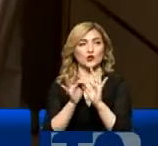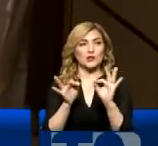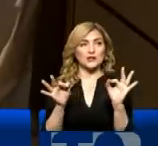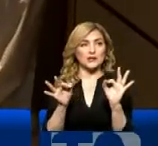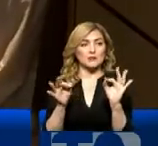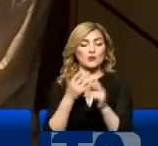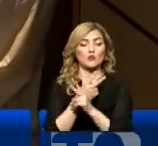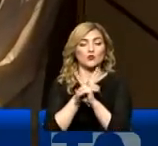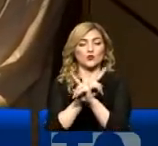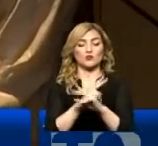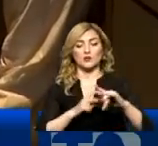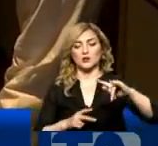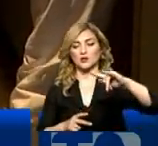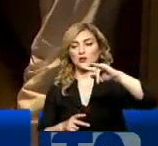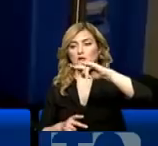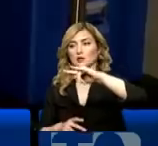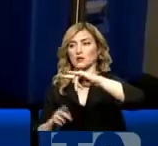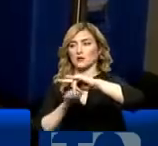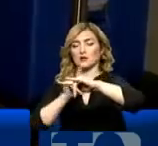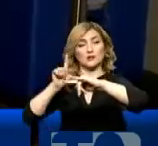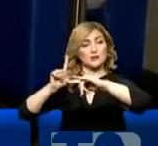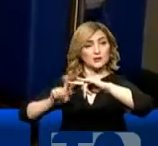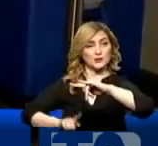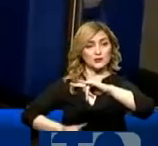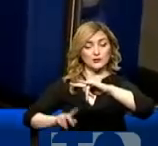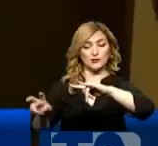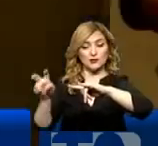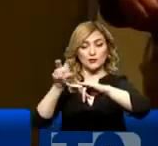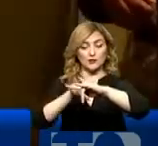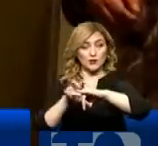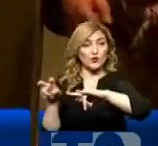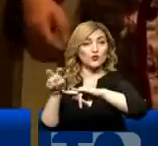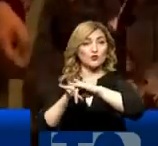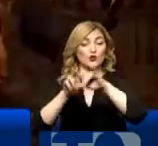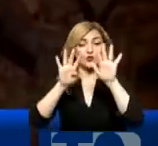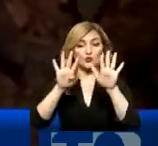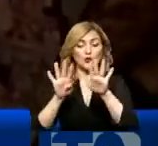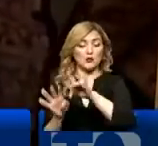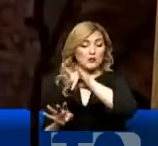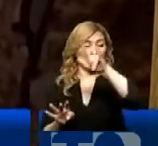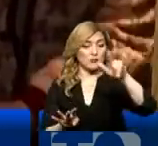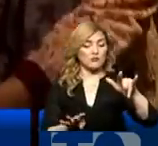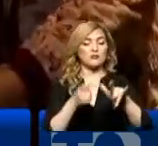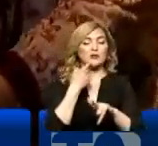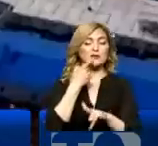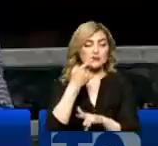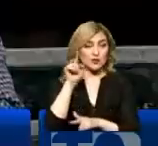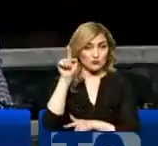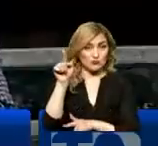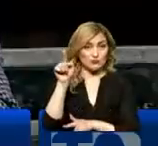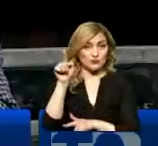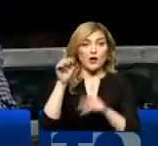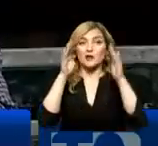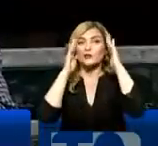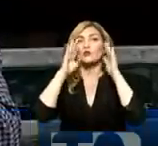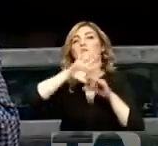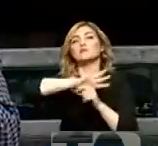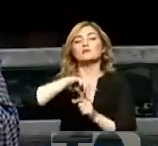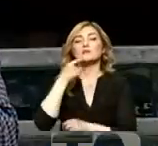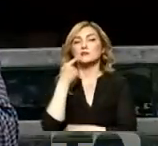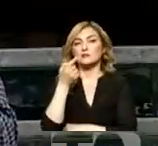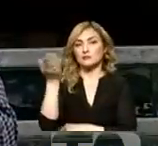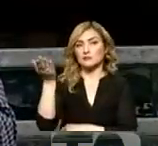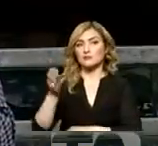sanitarios, desplazarse hasta China y traer de regreso a los 9 compatriotas. Escuchemos lo que dijo al respecto el canciller